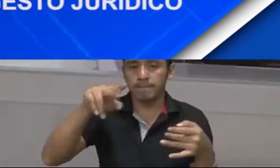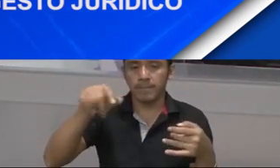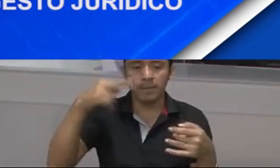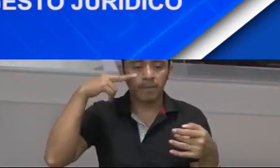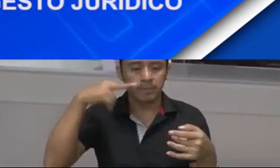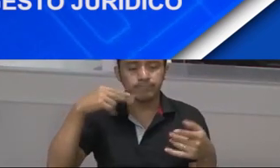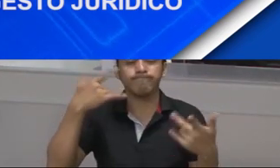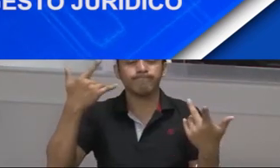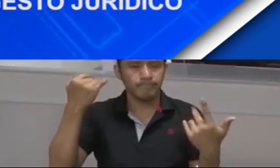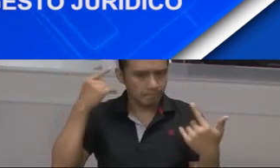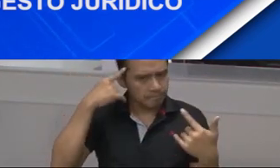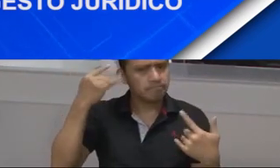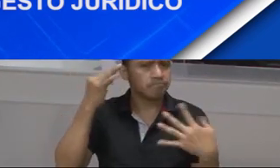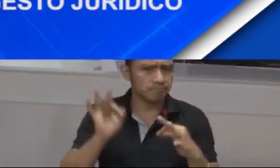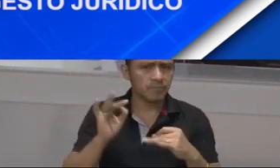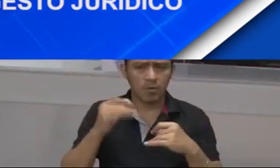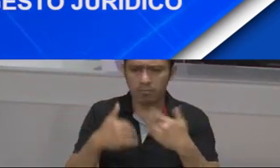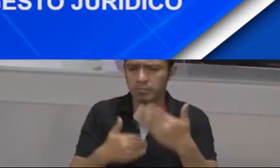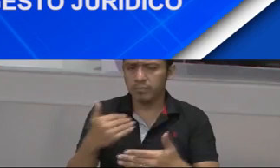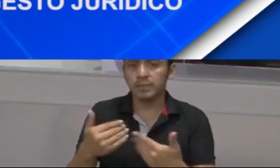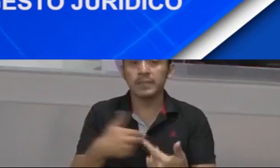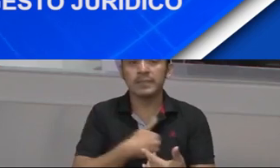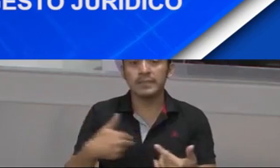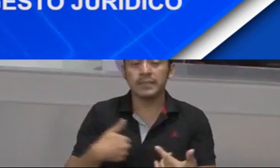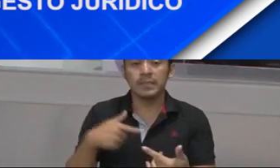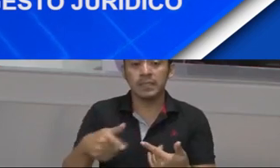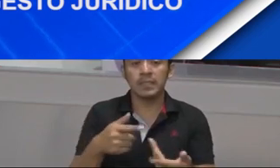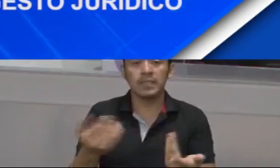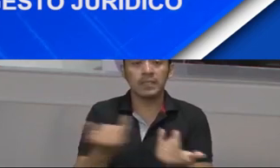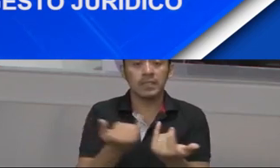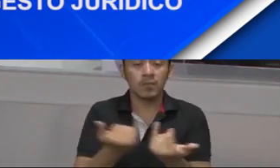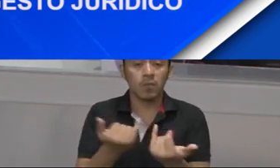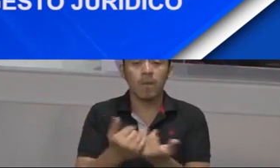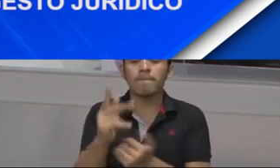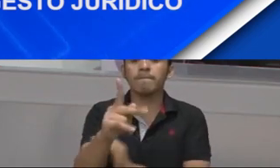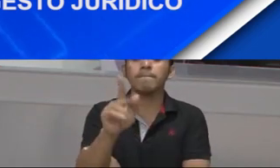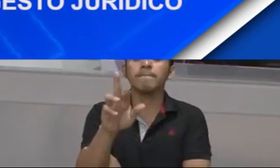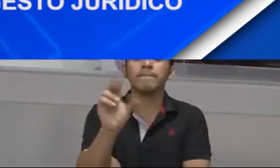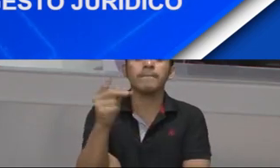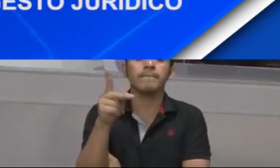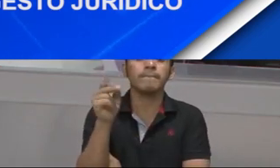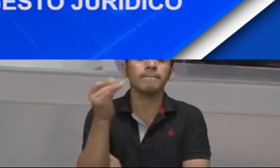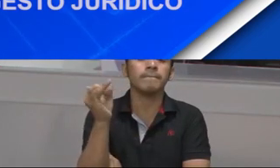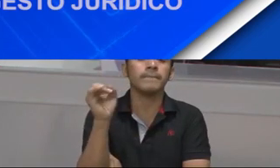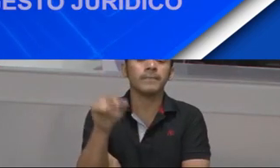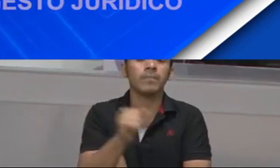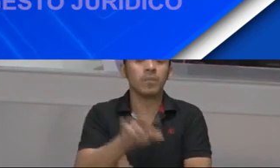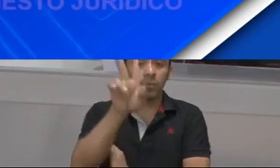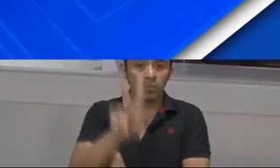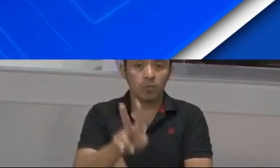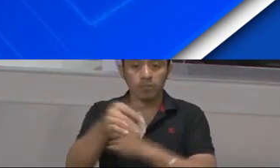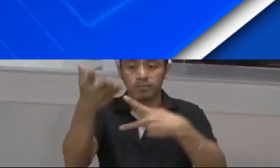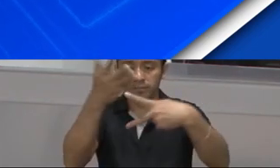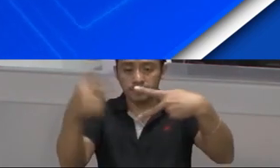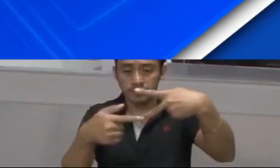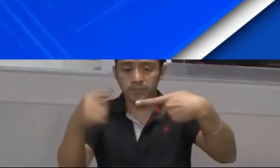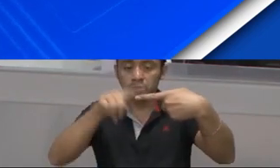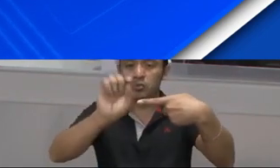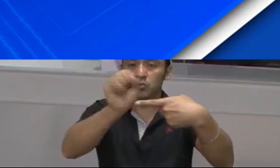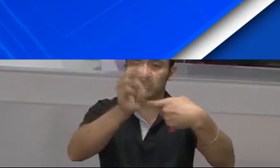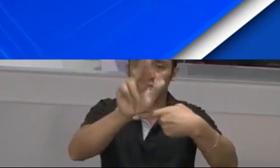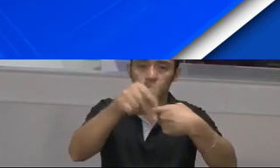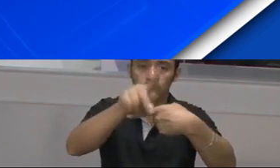perspectiva lógico-formal, es decir, la de una proposición compuesta de dos elementos, supuesto de hecho